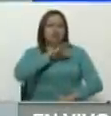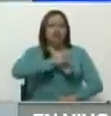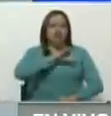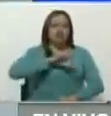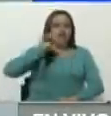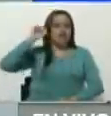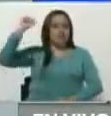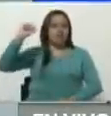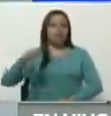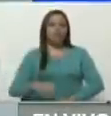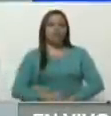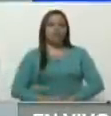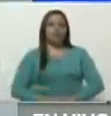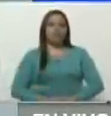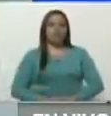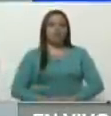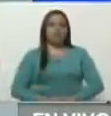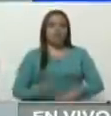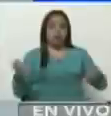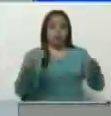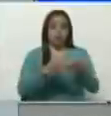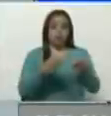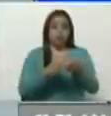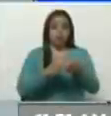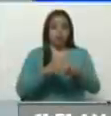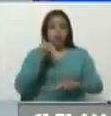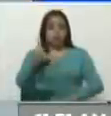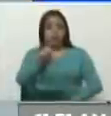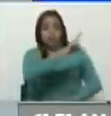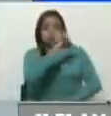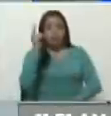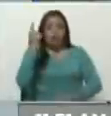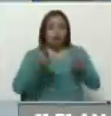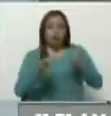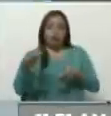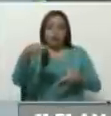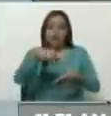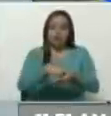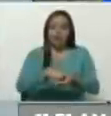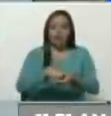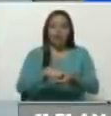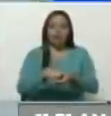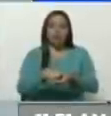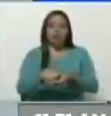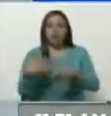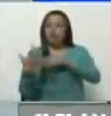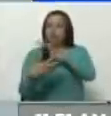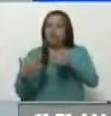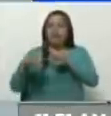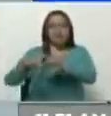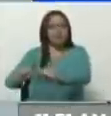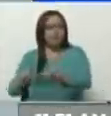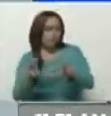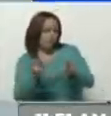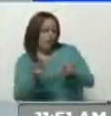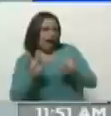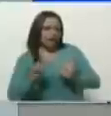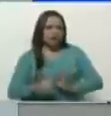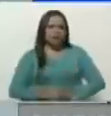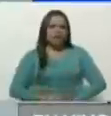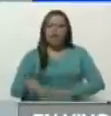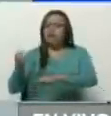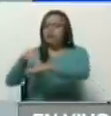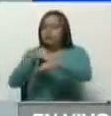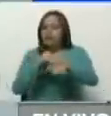socialismo, del Partido Socialista Unido de Venezuela, alguien estuviera metido en una faramalla capitalista extraña, convocando